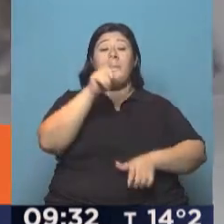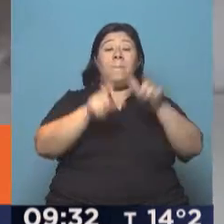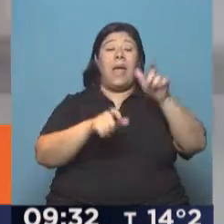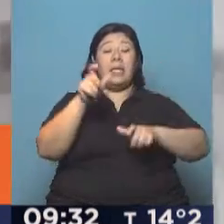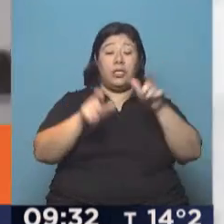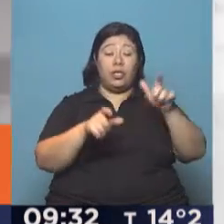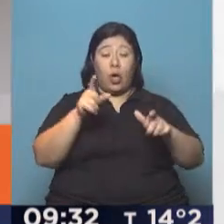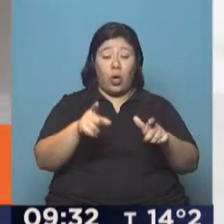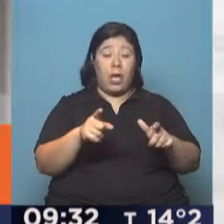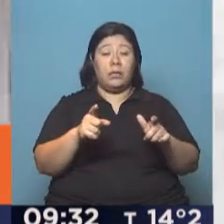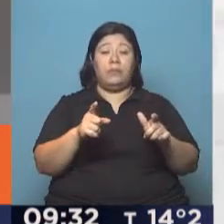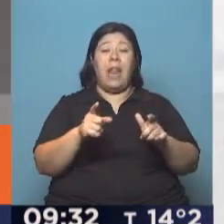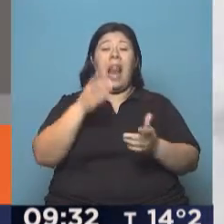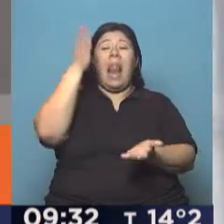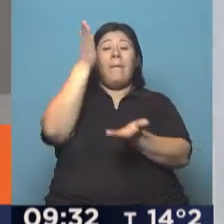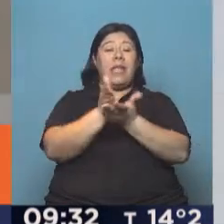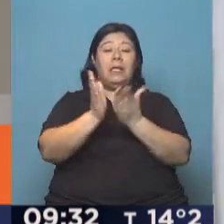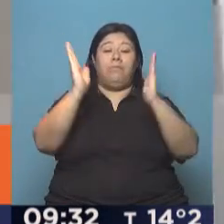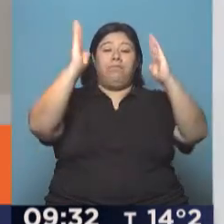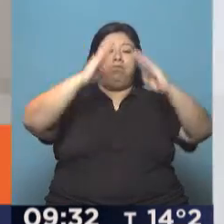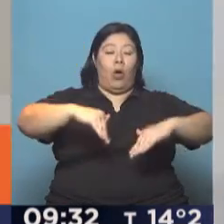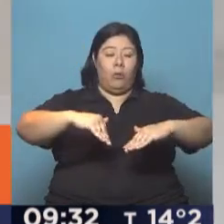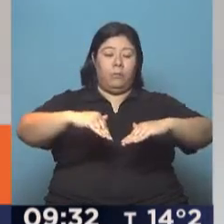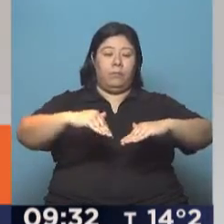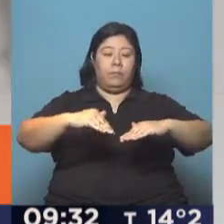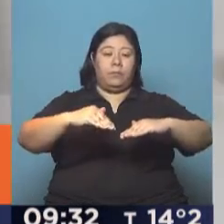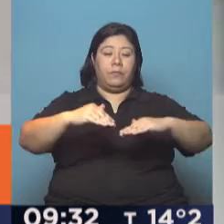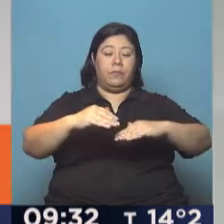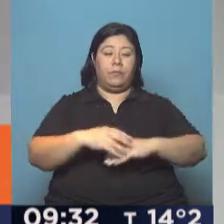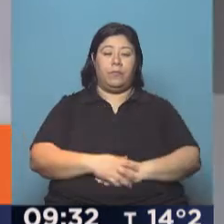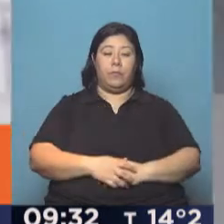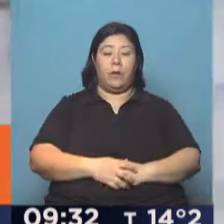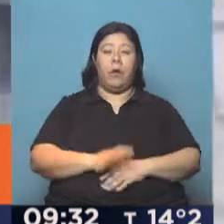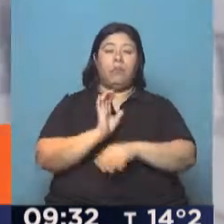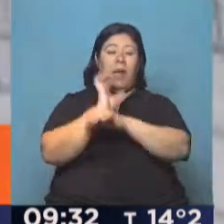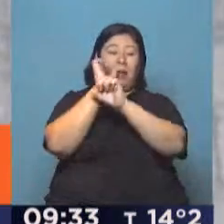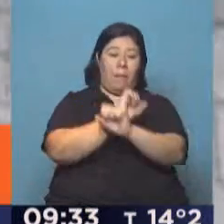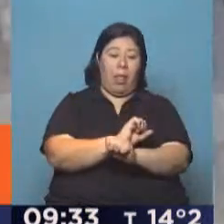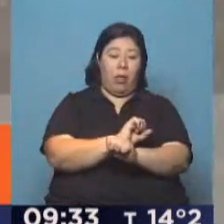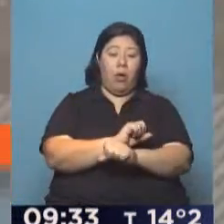está bajo los escombros. Siguen trabajando y, por supuesto, las autoridades en el lugar.